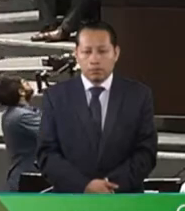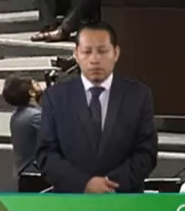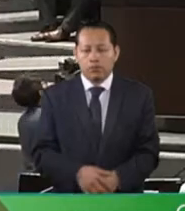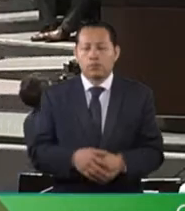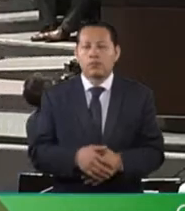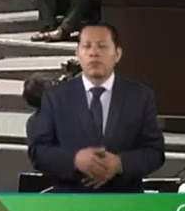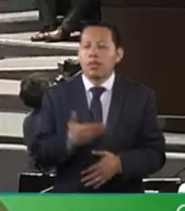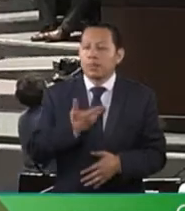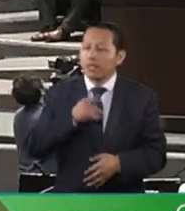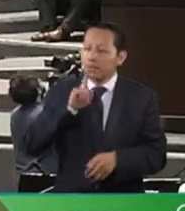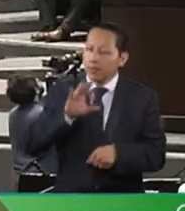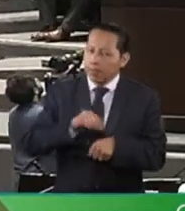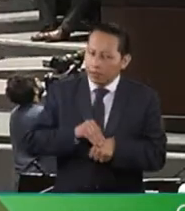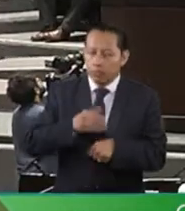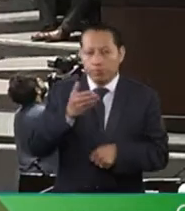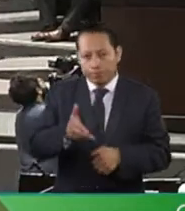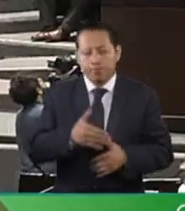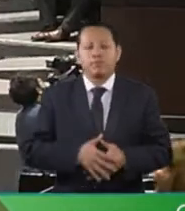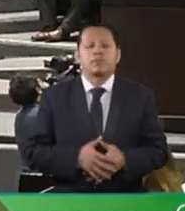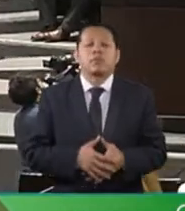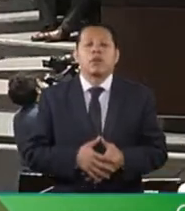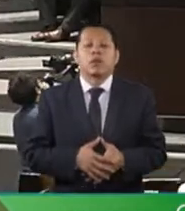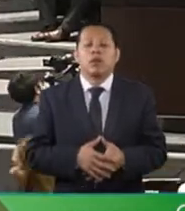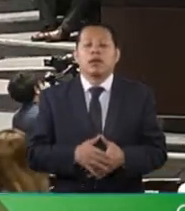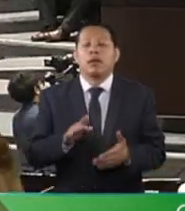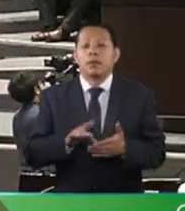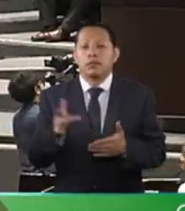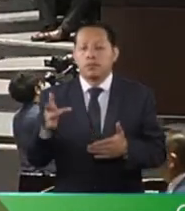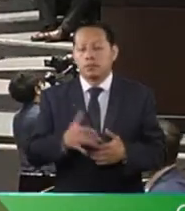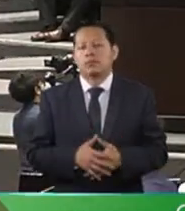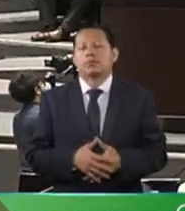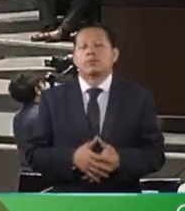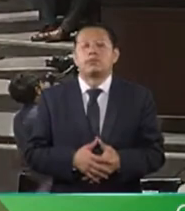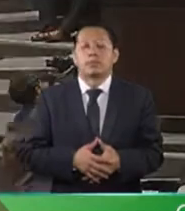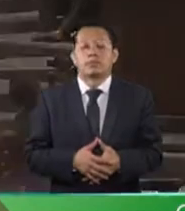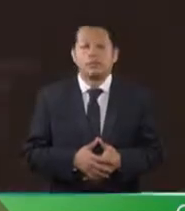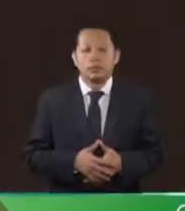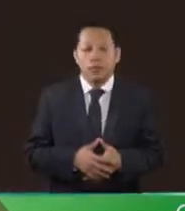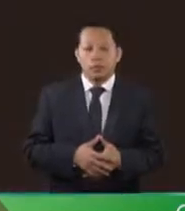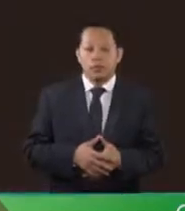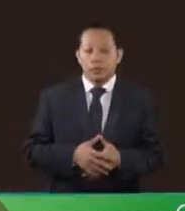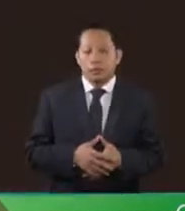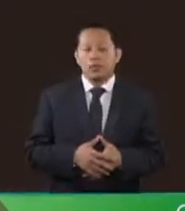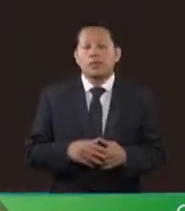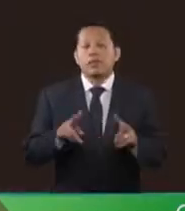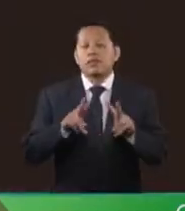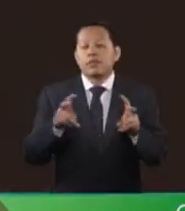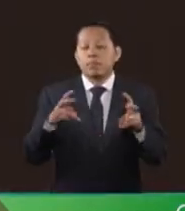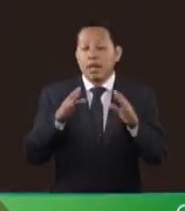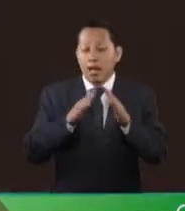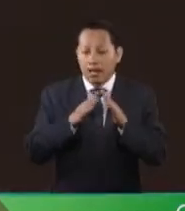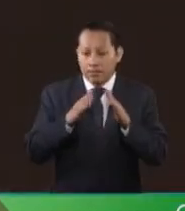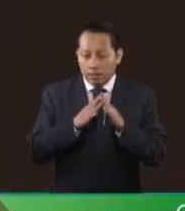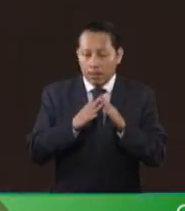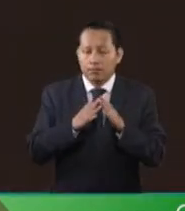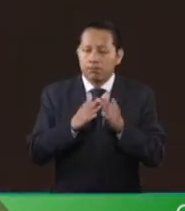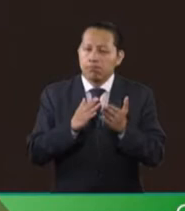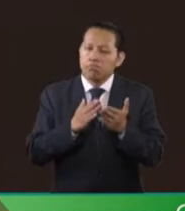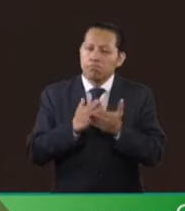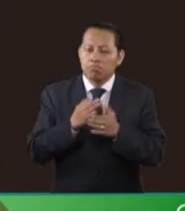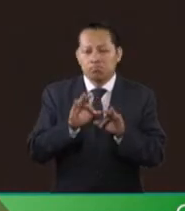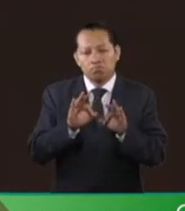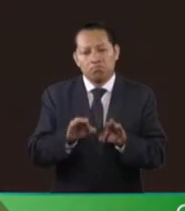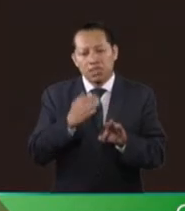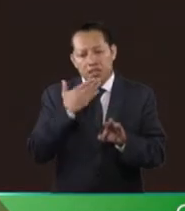Con su permiso, presidenta. Adelante. Gracias. Hablar de la vivienda asequible